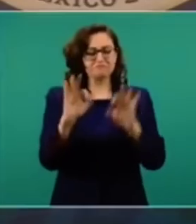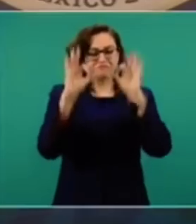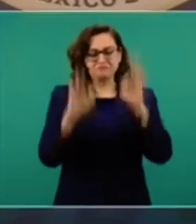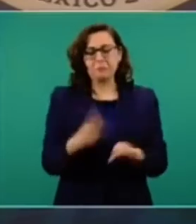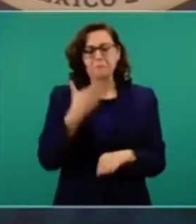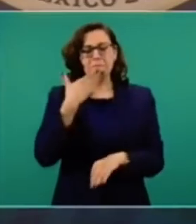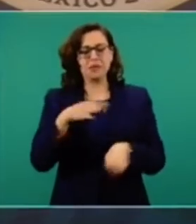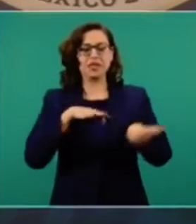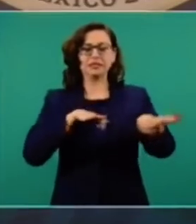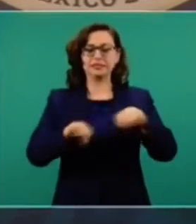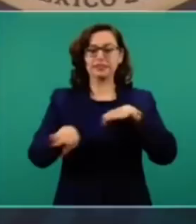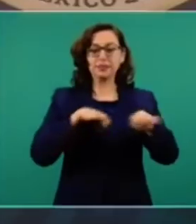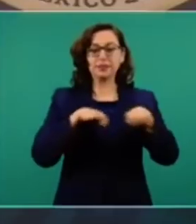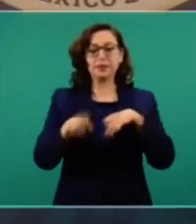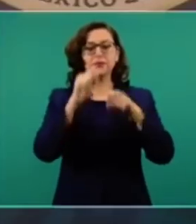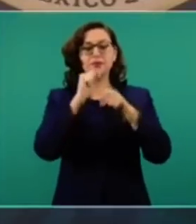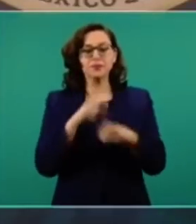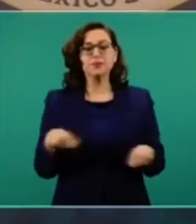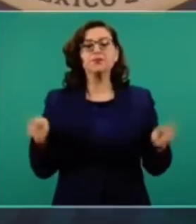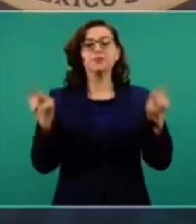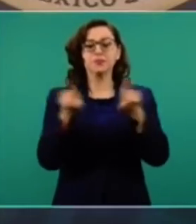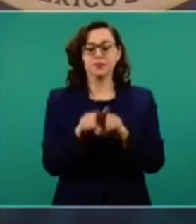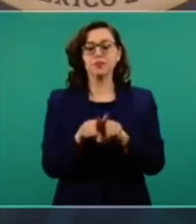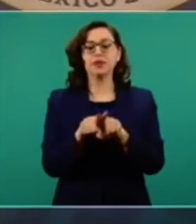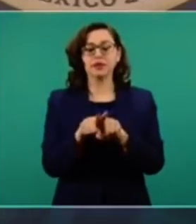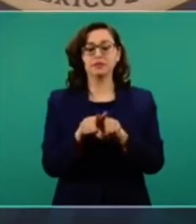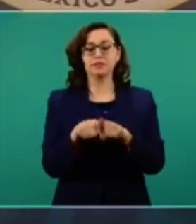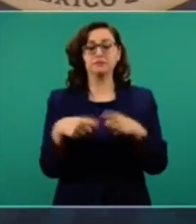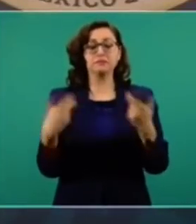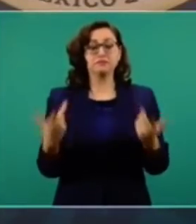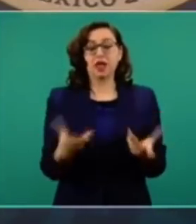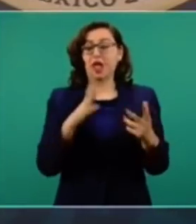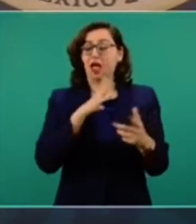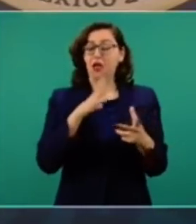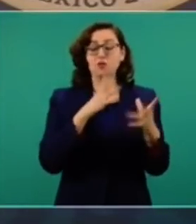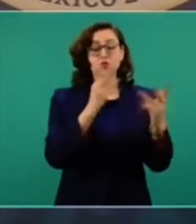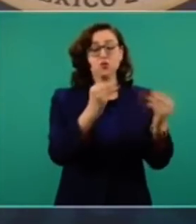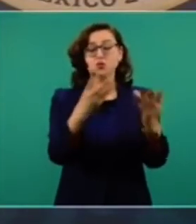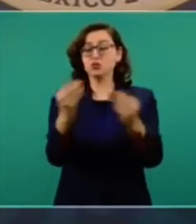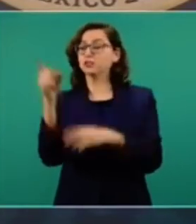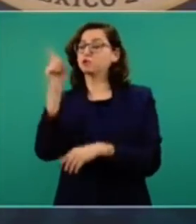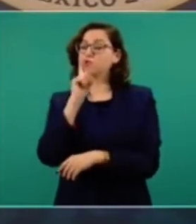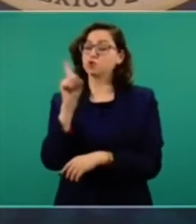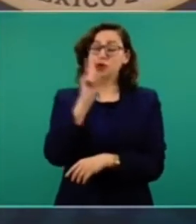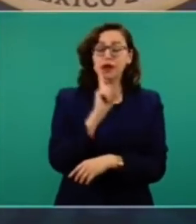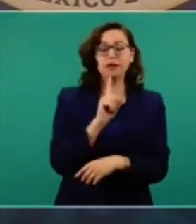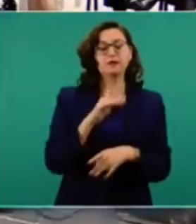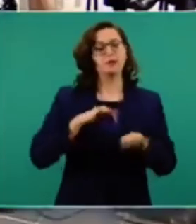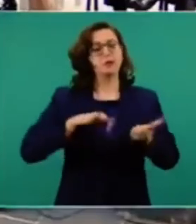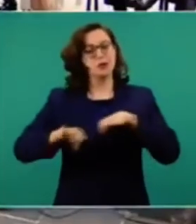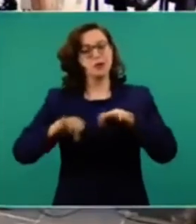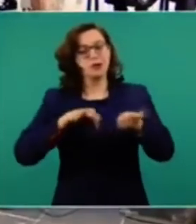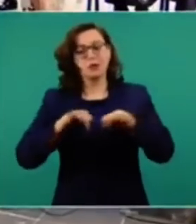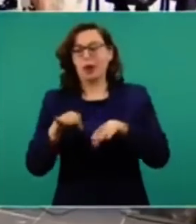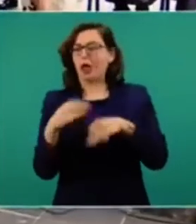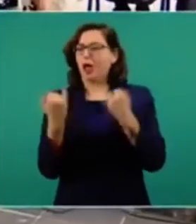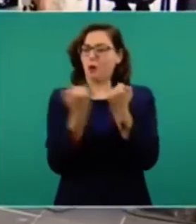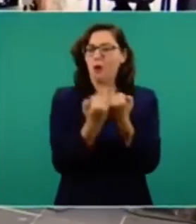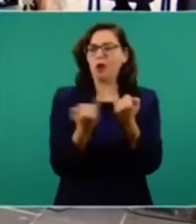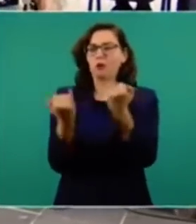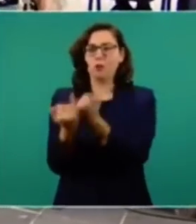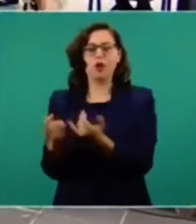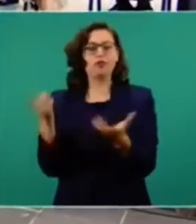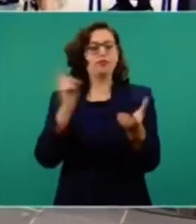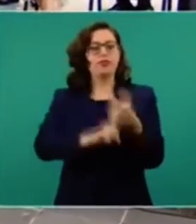y desempeño, y también el reconocimiento a tantas mujeres que como tú hacen de la política